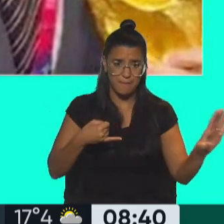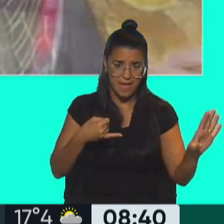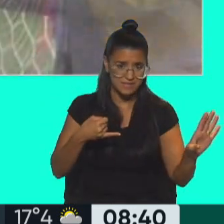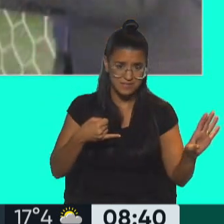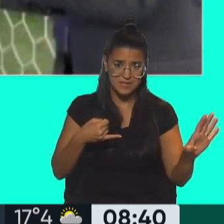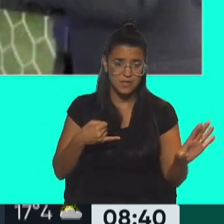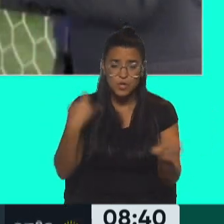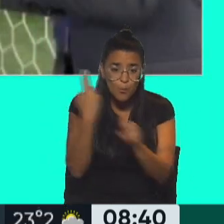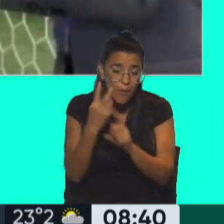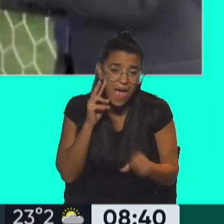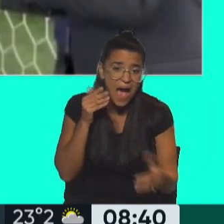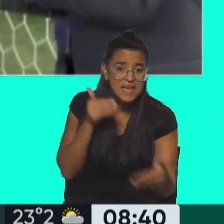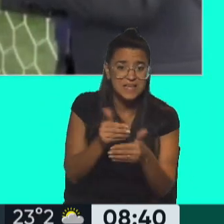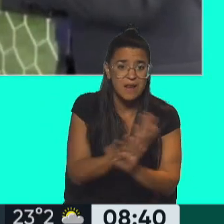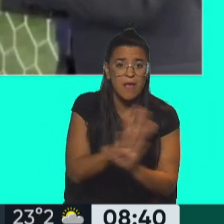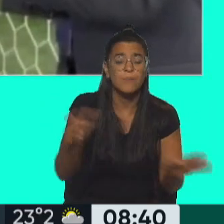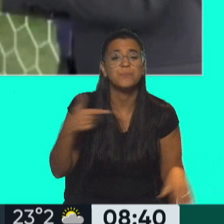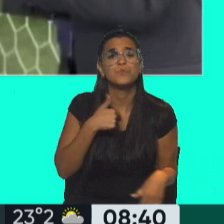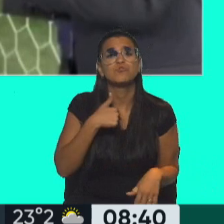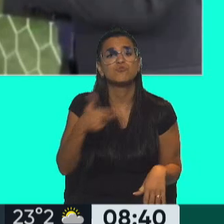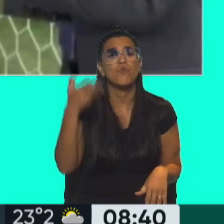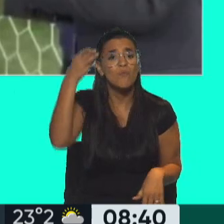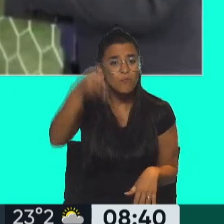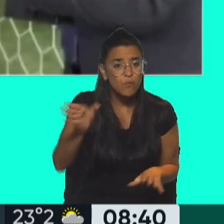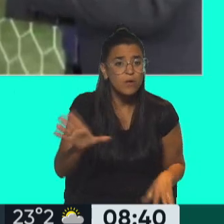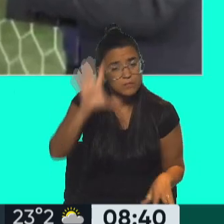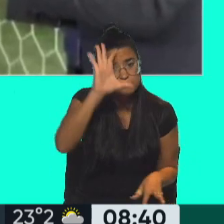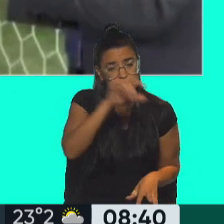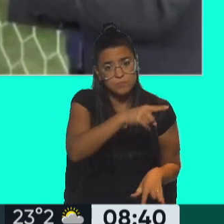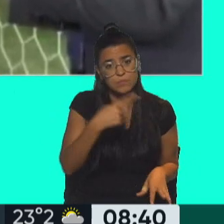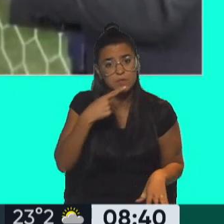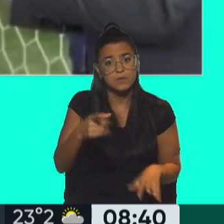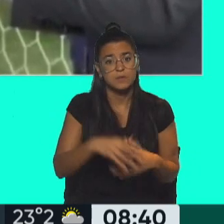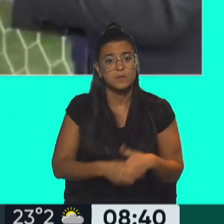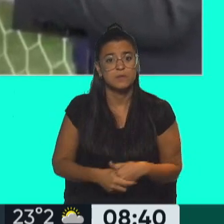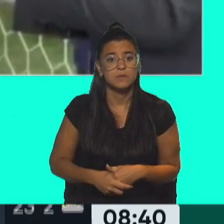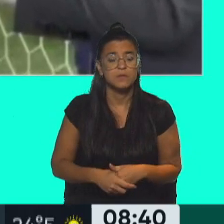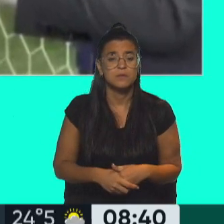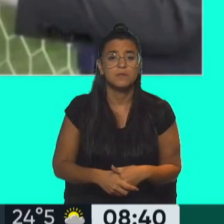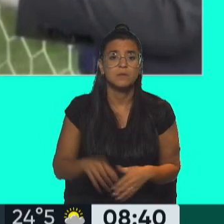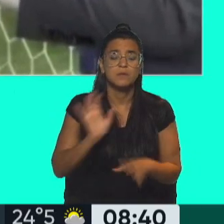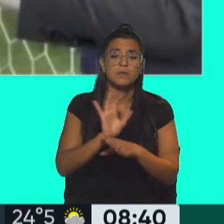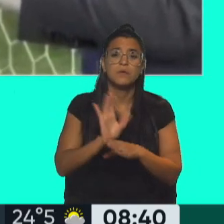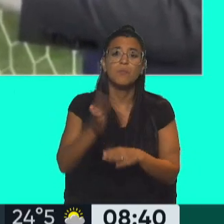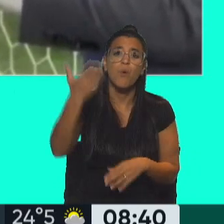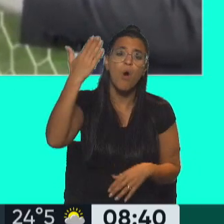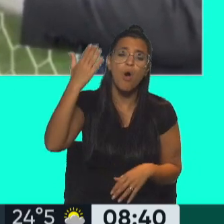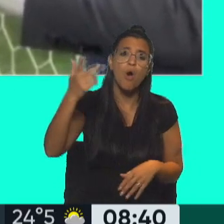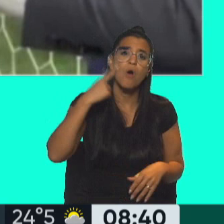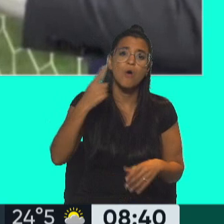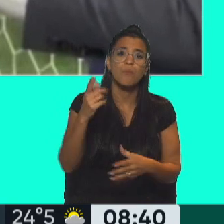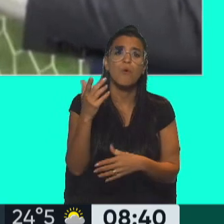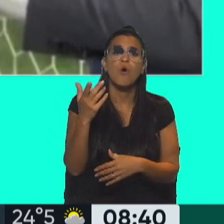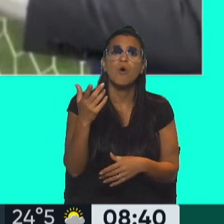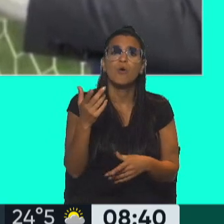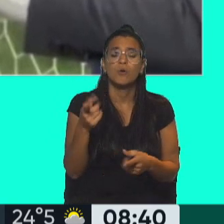Ni acercar. Exactamente, estuve ahí en la cobertura. De acuerdo, por eso te lo pregunto. ¿Se acuerda que usted me vanaglorió ese copete tan lindo que hicimos a través del vidrio?